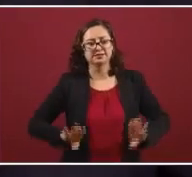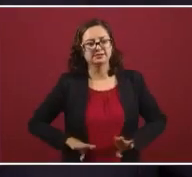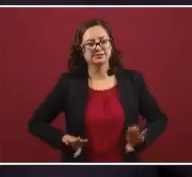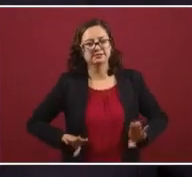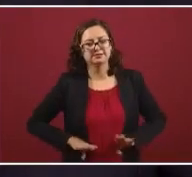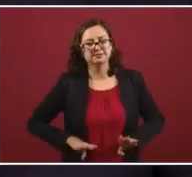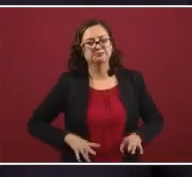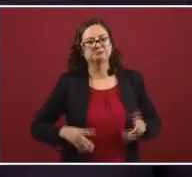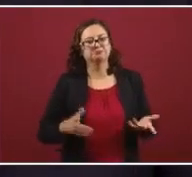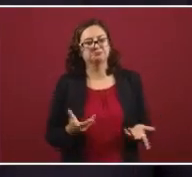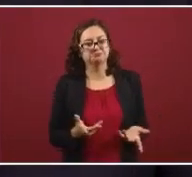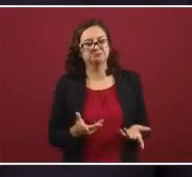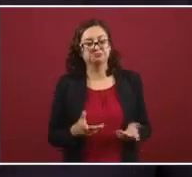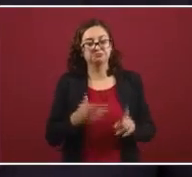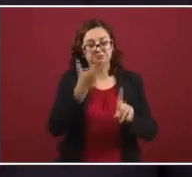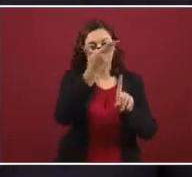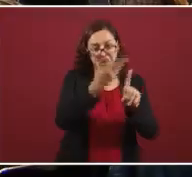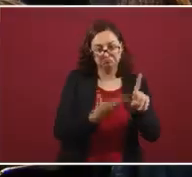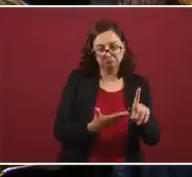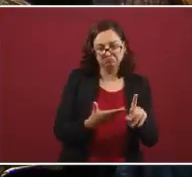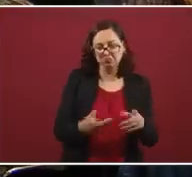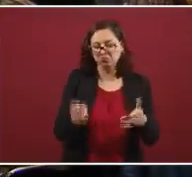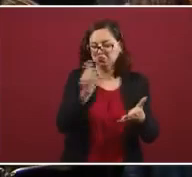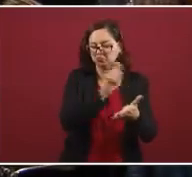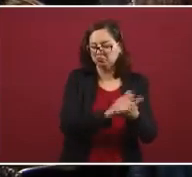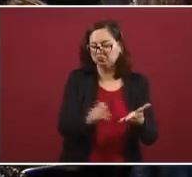buen escritor,